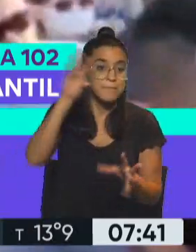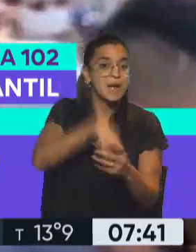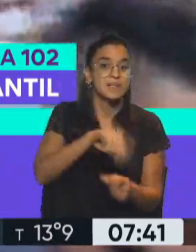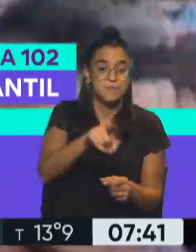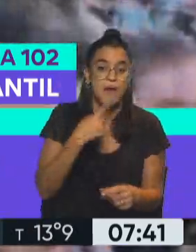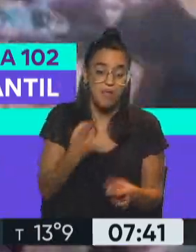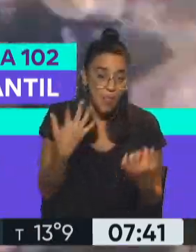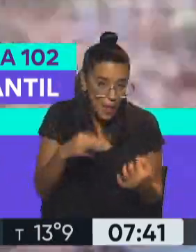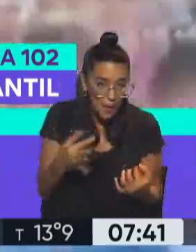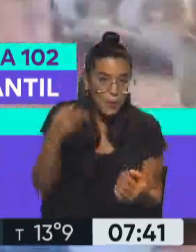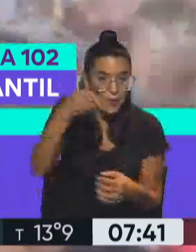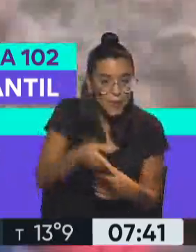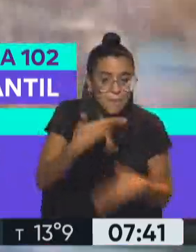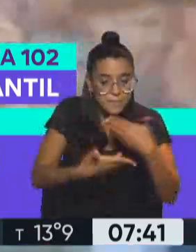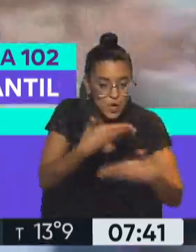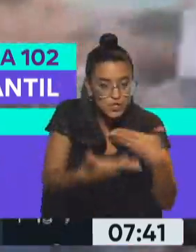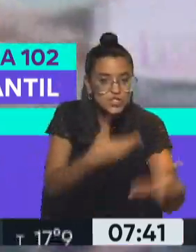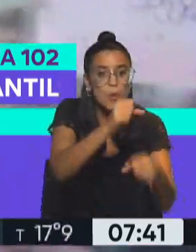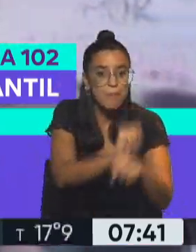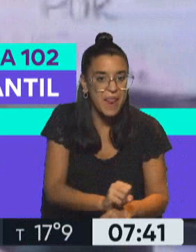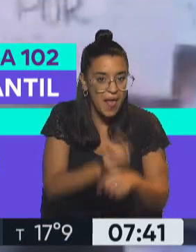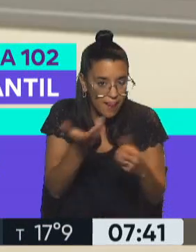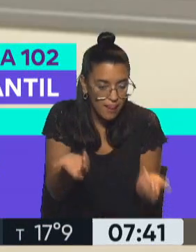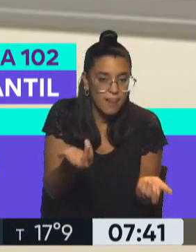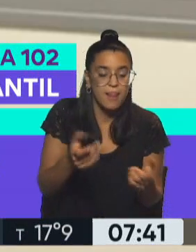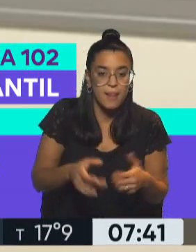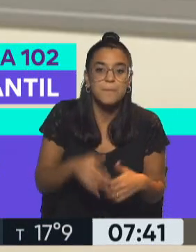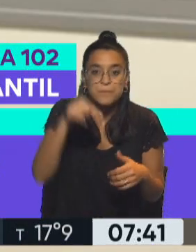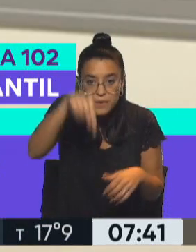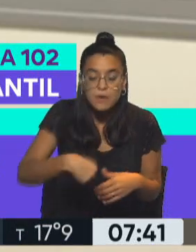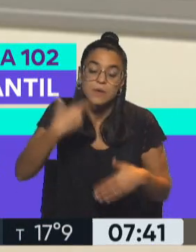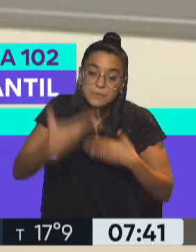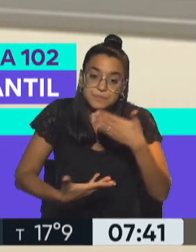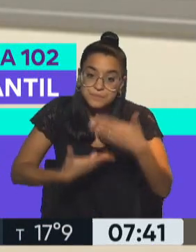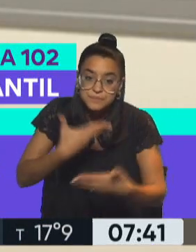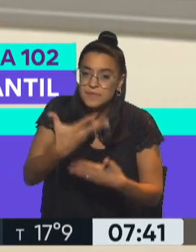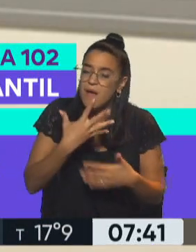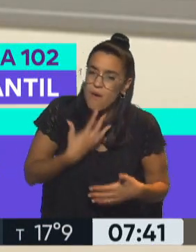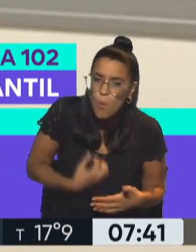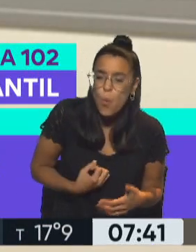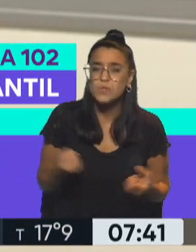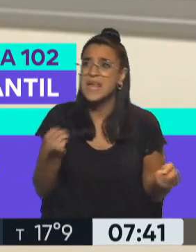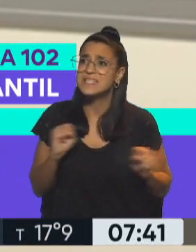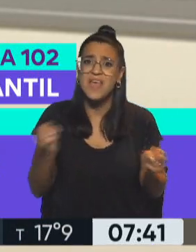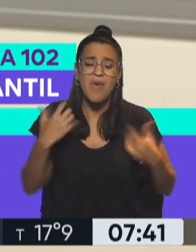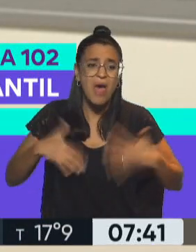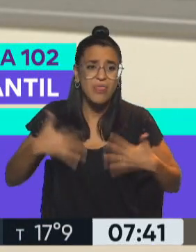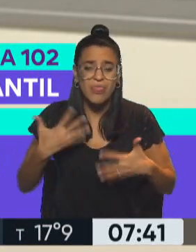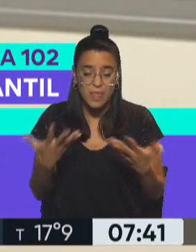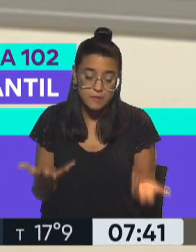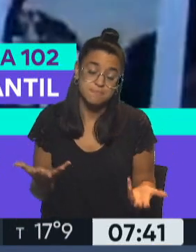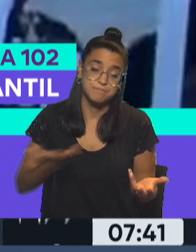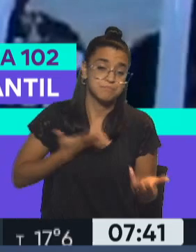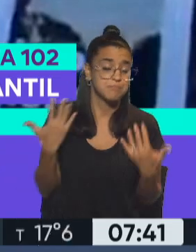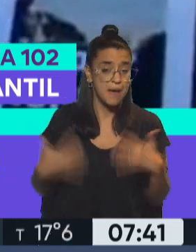en un proceso penal, lo cual es un peregrinar de angustia y de ansiedad que los